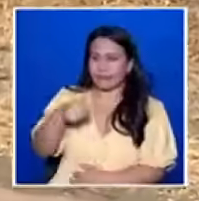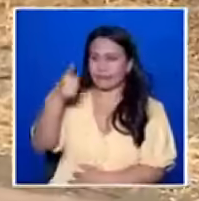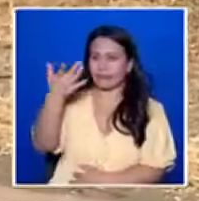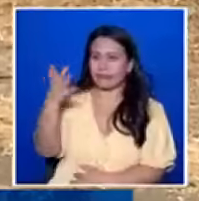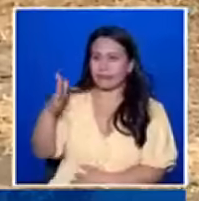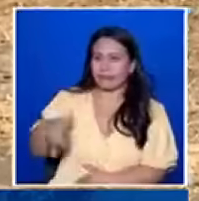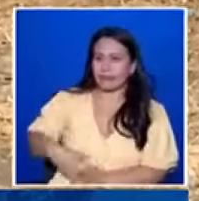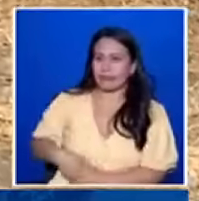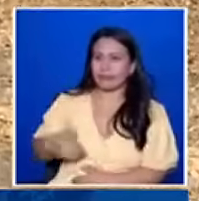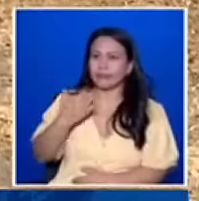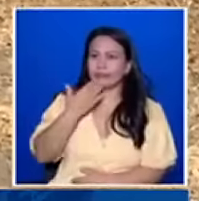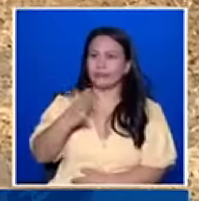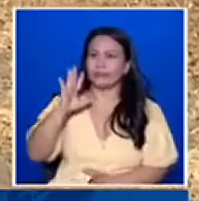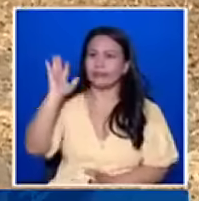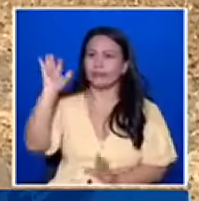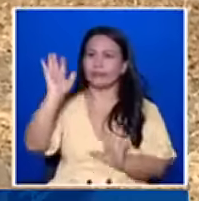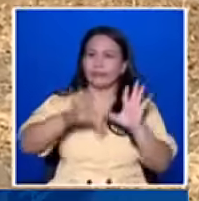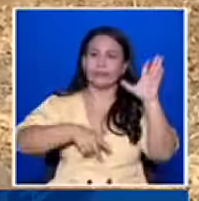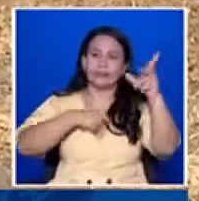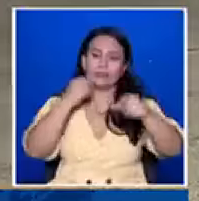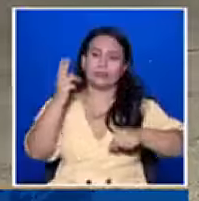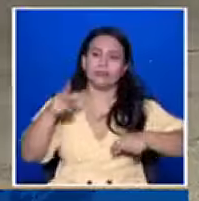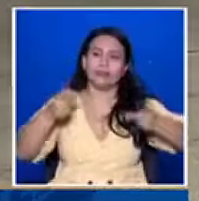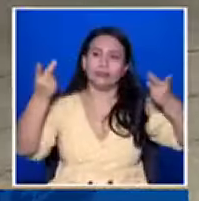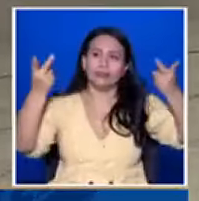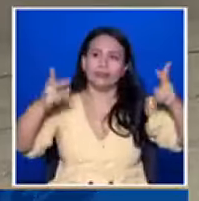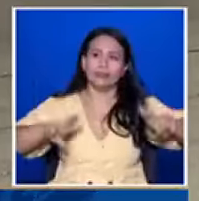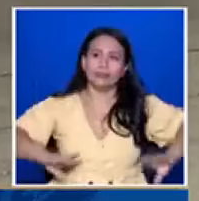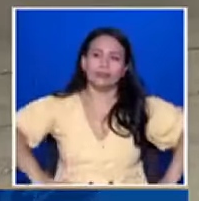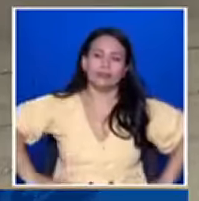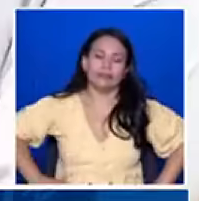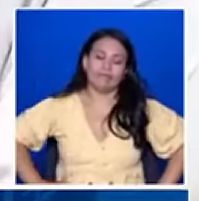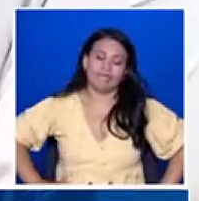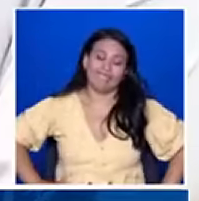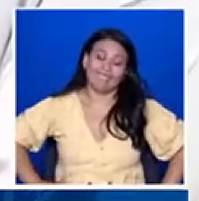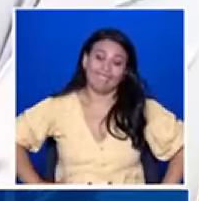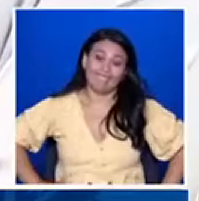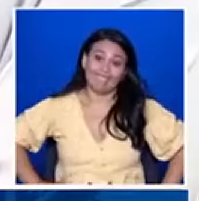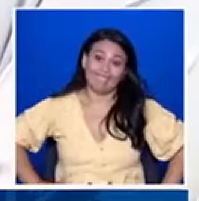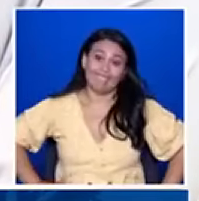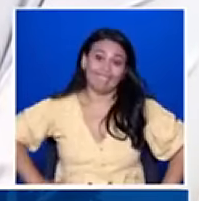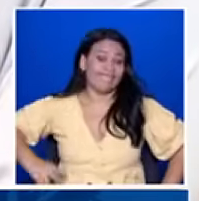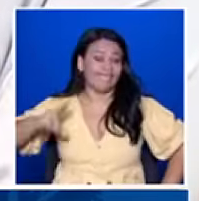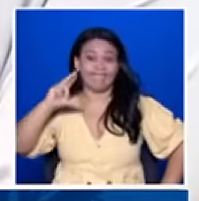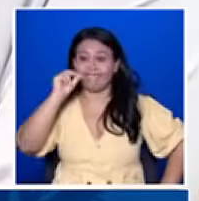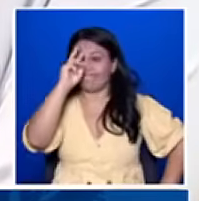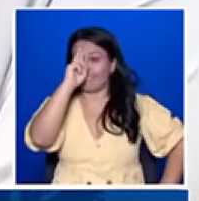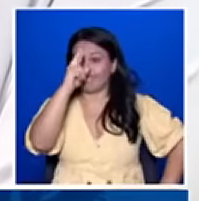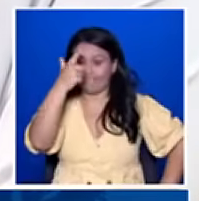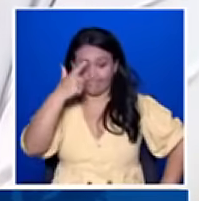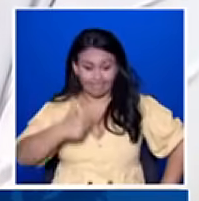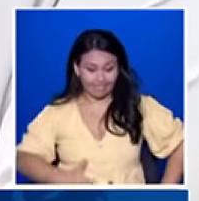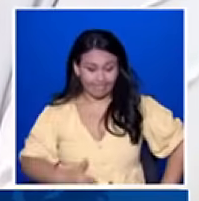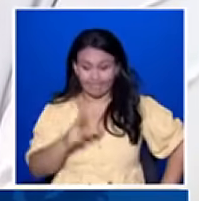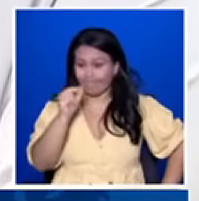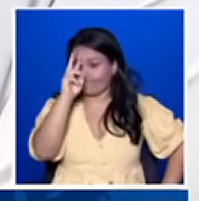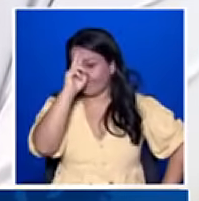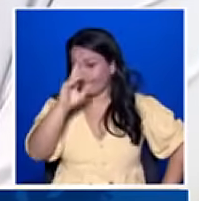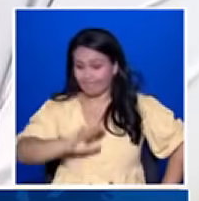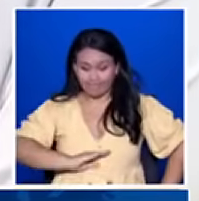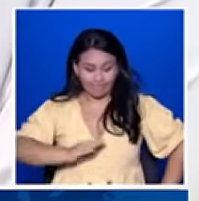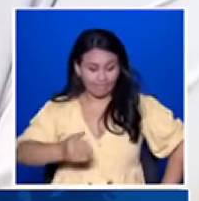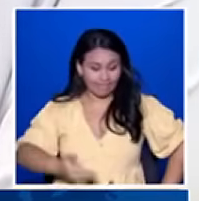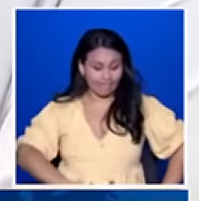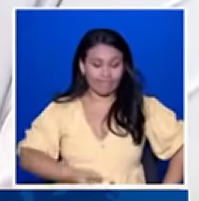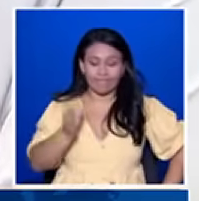metropolitanos o a los otros que a los ATM que no les puedan quitar? De verdad, ya no se respetan nada, no respetan el uniforme, no respetan el estado